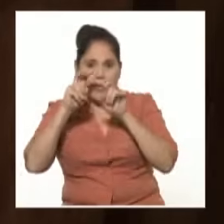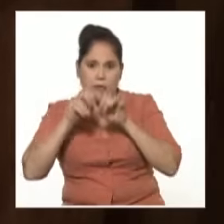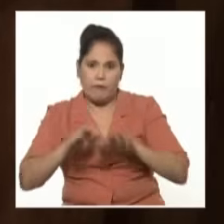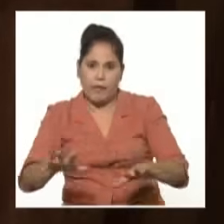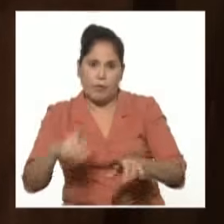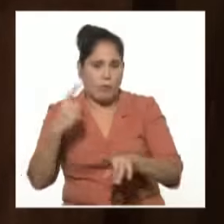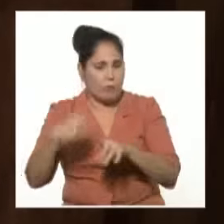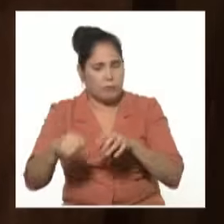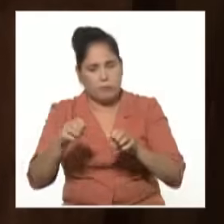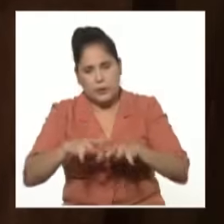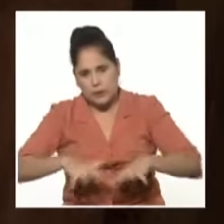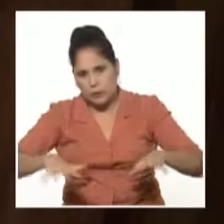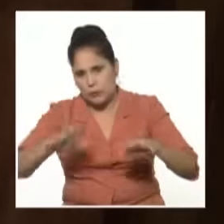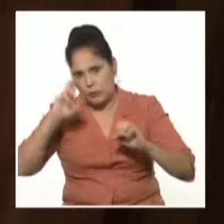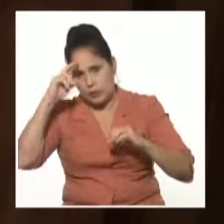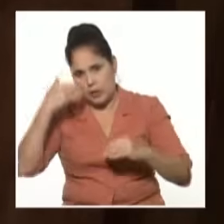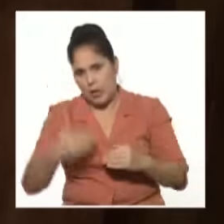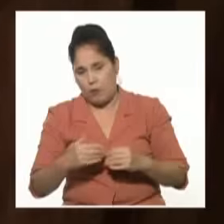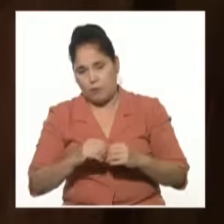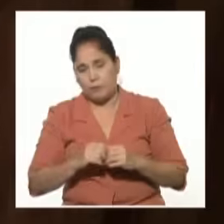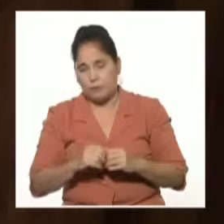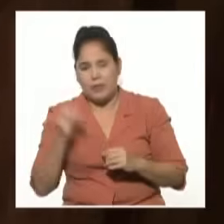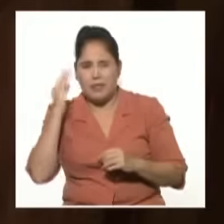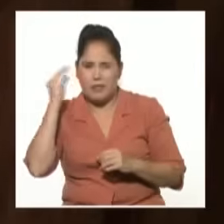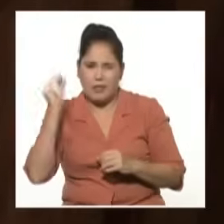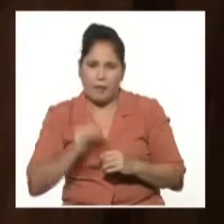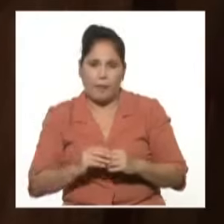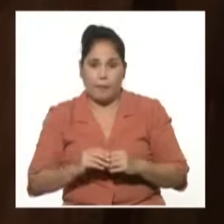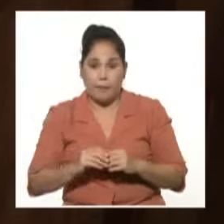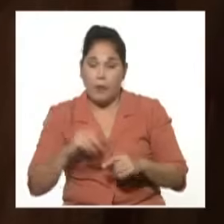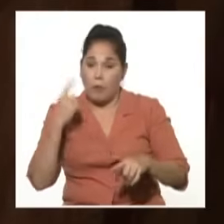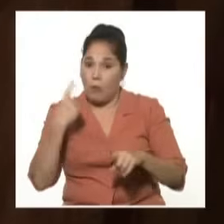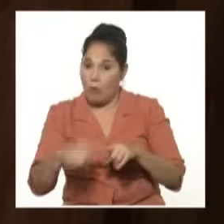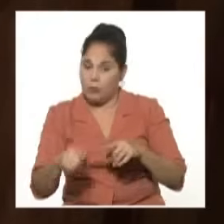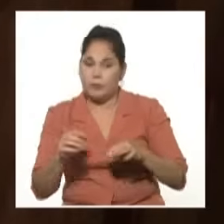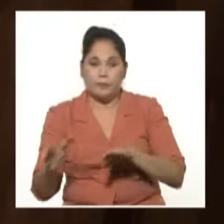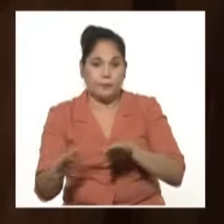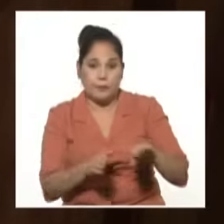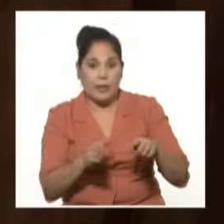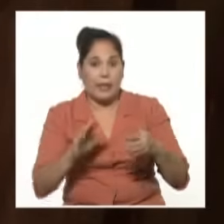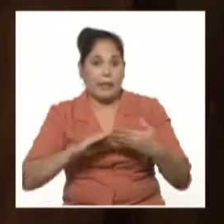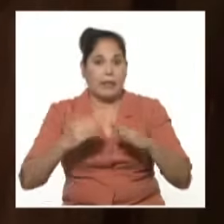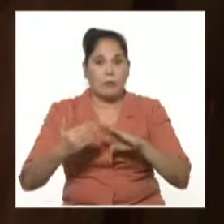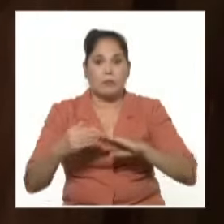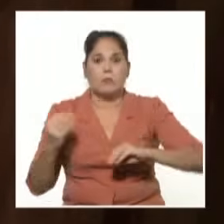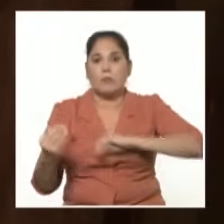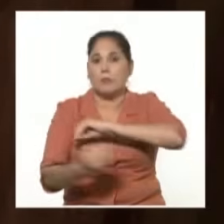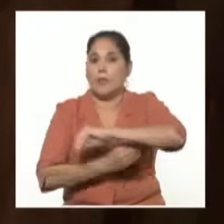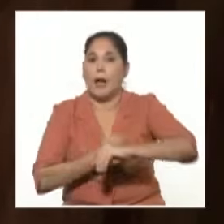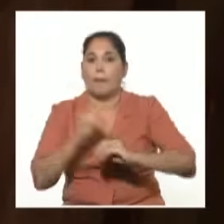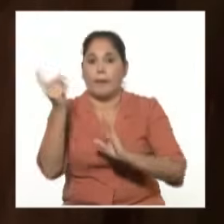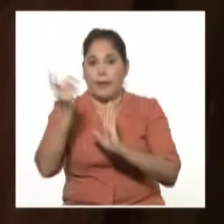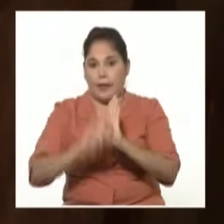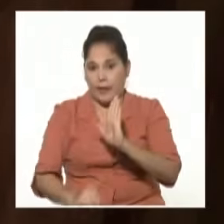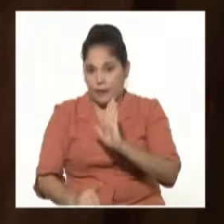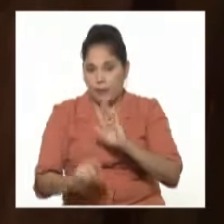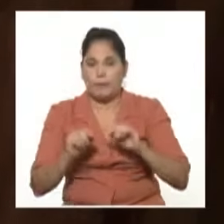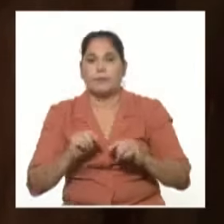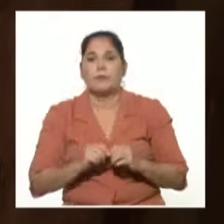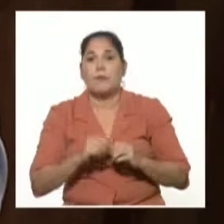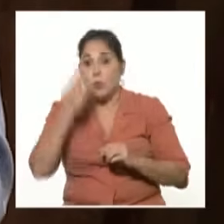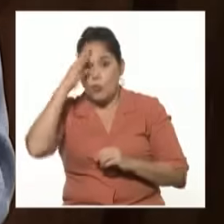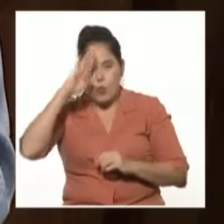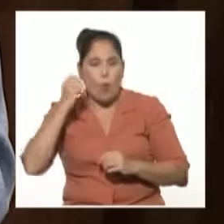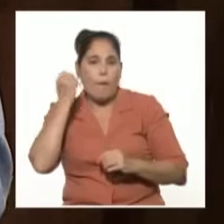otros problemas de salud pública. Otro de los ejes de nuestras discusiones es la transición energética. Cuba